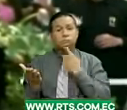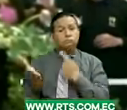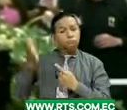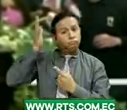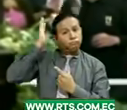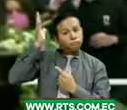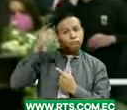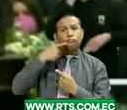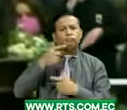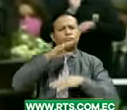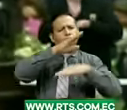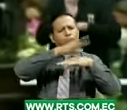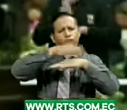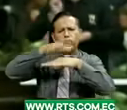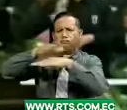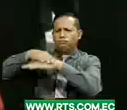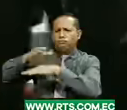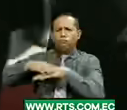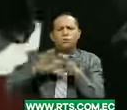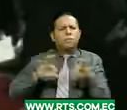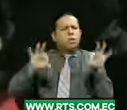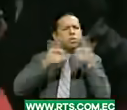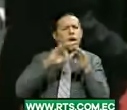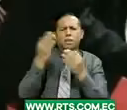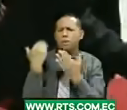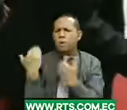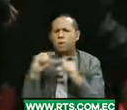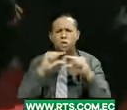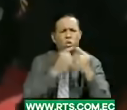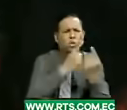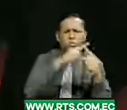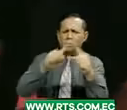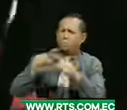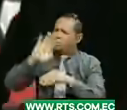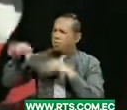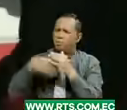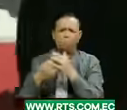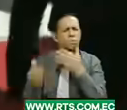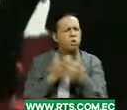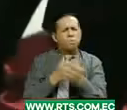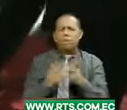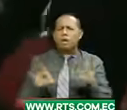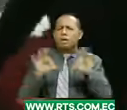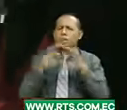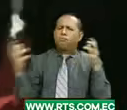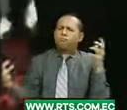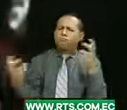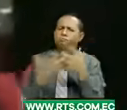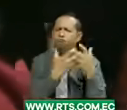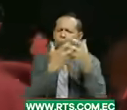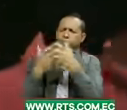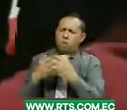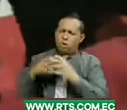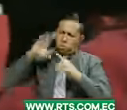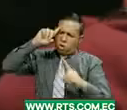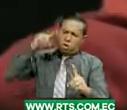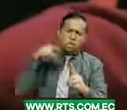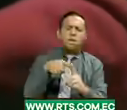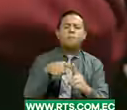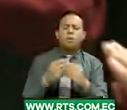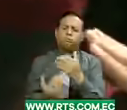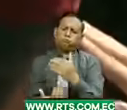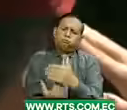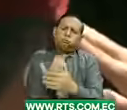hizo un llamado a la unidad política, como para la reactivación económica y recuperación de la confianza de los ecuatorianos en el